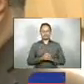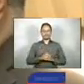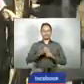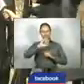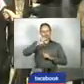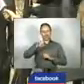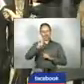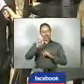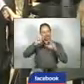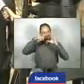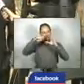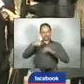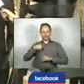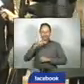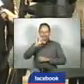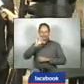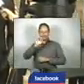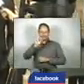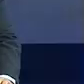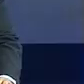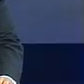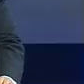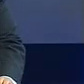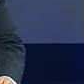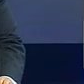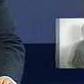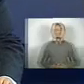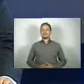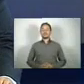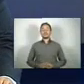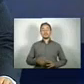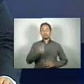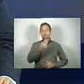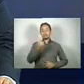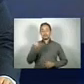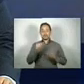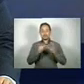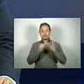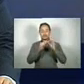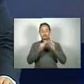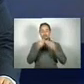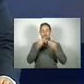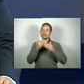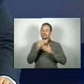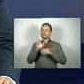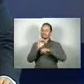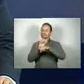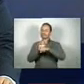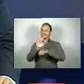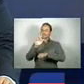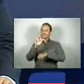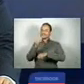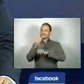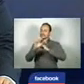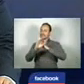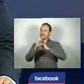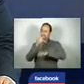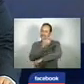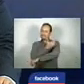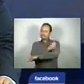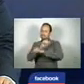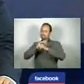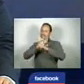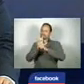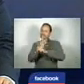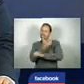Castellanos, Jennifer Flores, Noticiero Hechos. Y algunos especialistas recomiendan aplicarse la tercera dosis de las vacunas anti-COVID-19